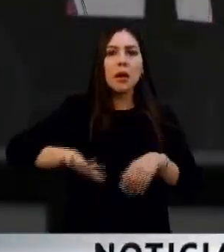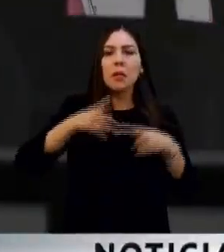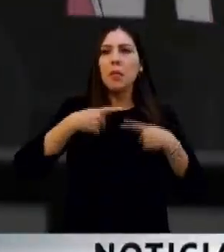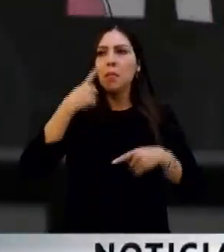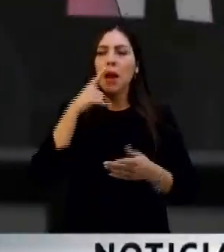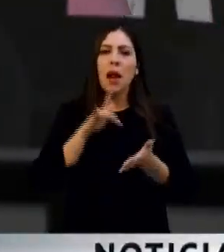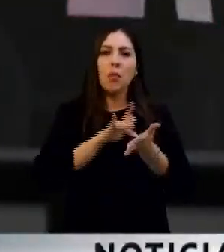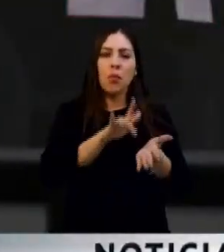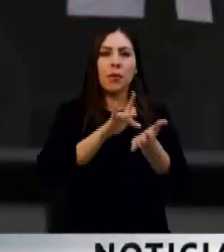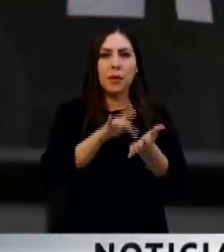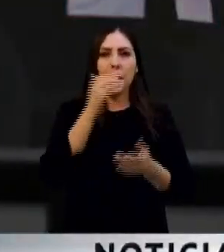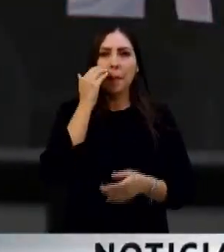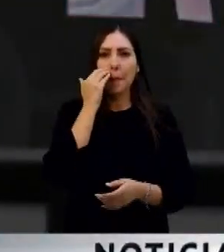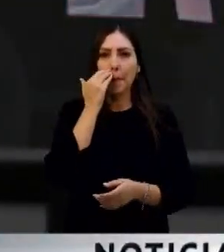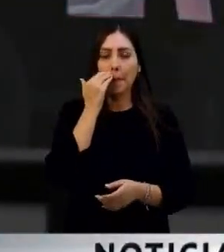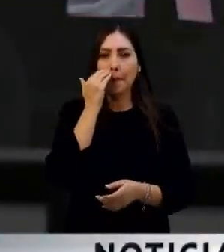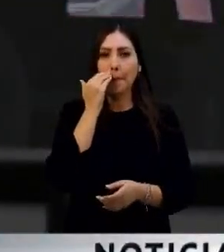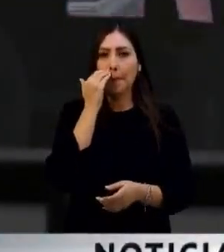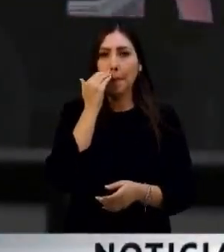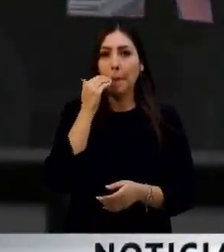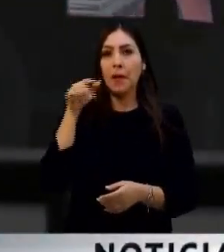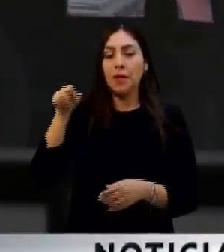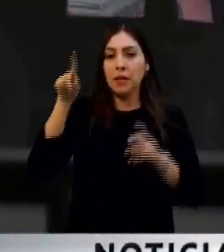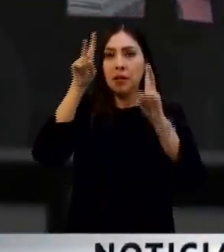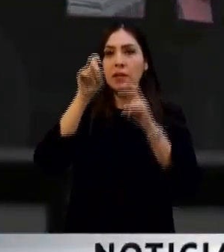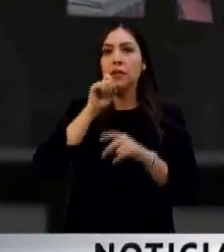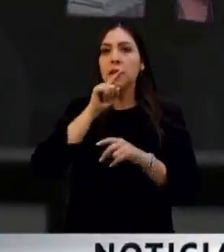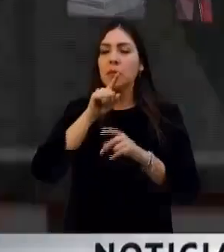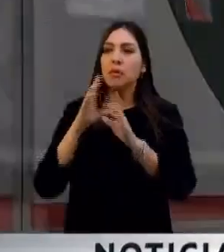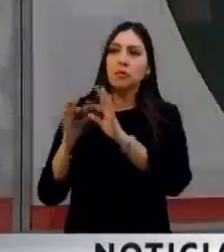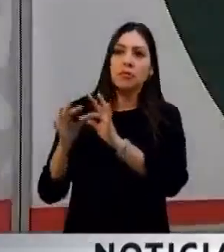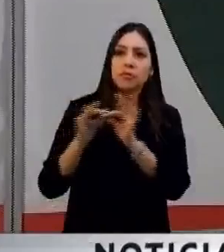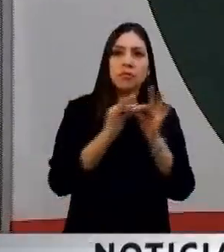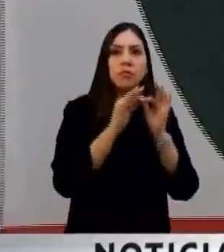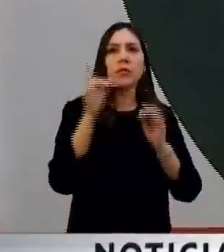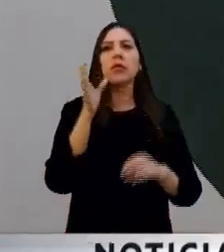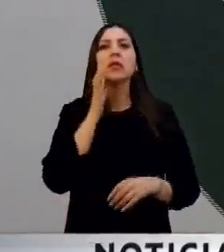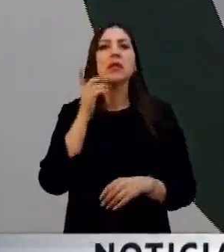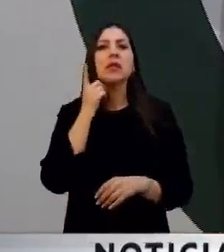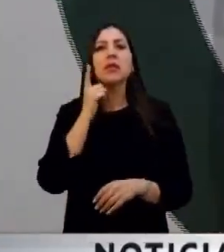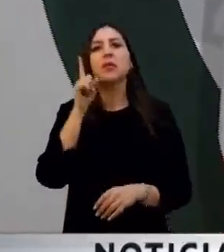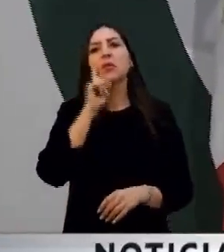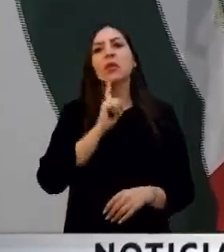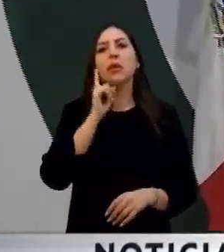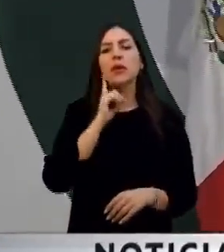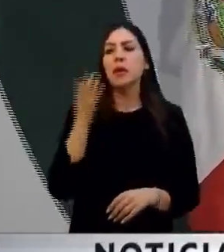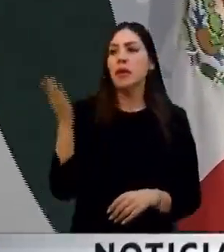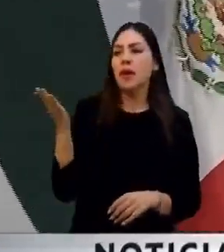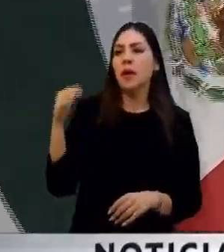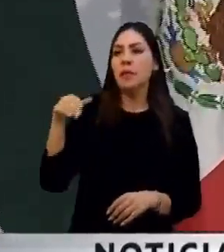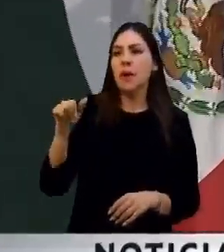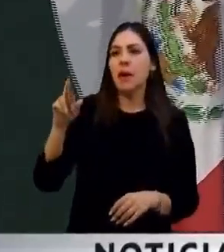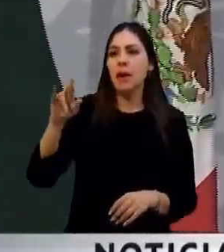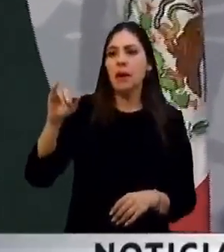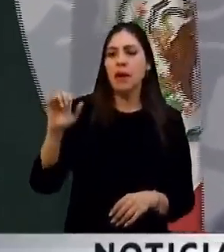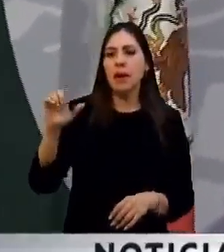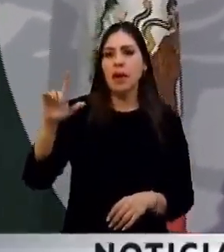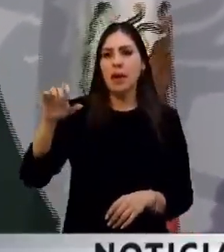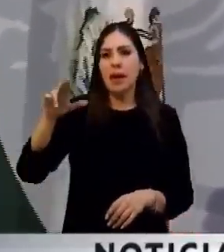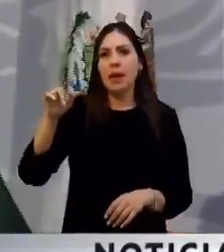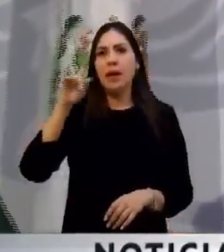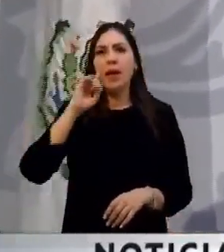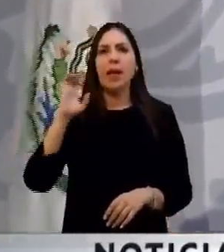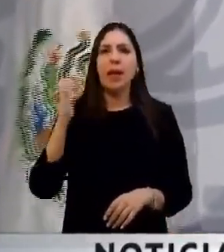el tema también ha generado reacciones en la cámara de diputados pues la diputada María Elena Pérez Jaén ex consejera del